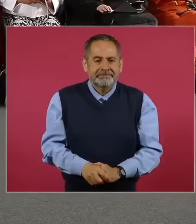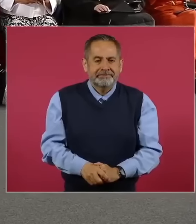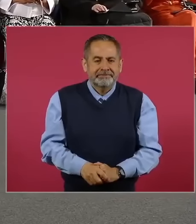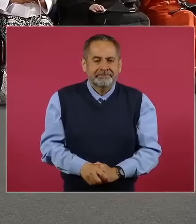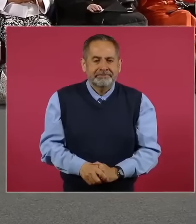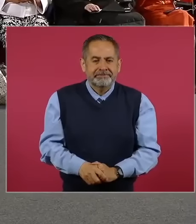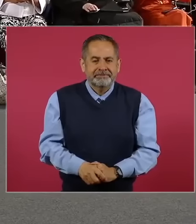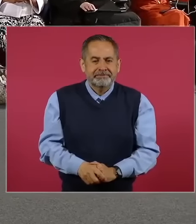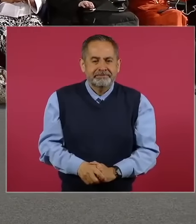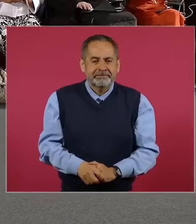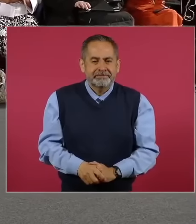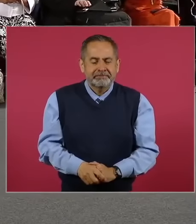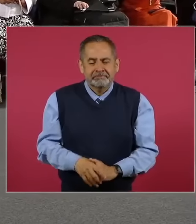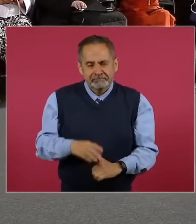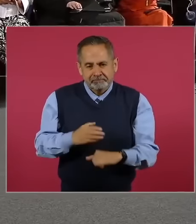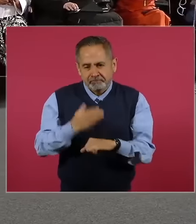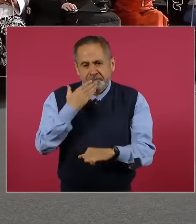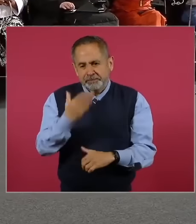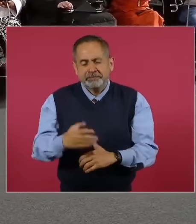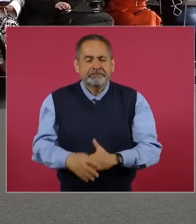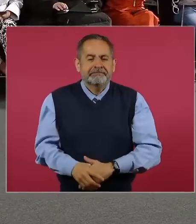Miren,